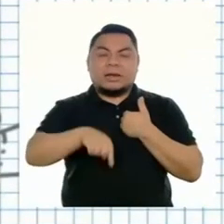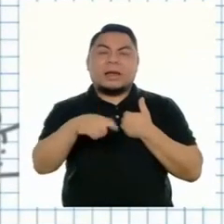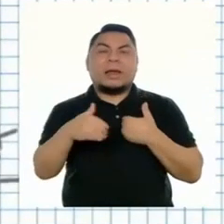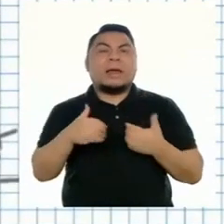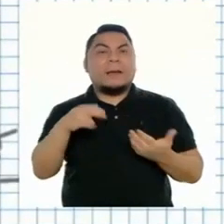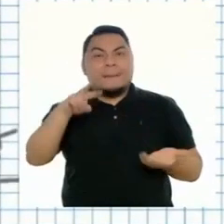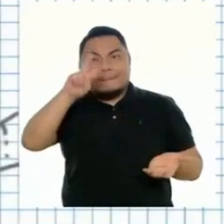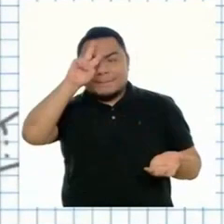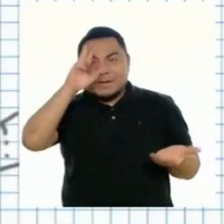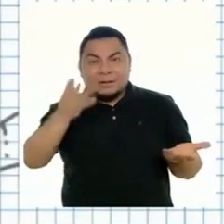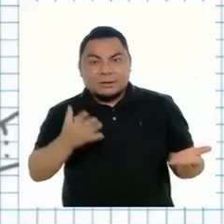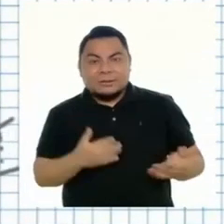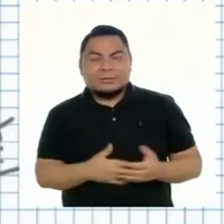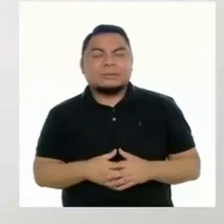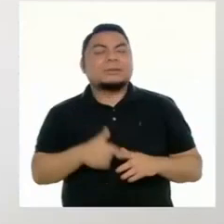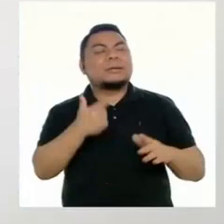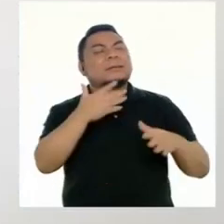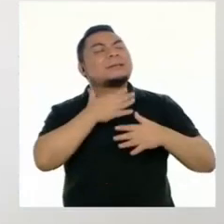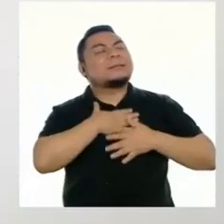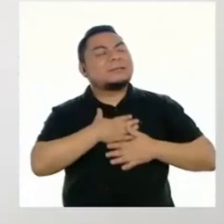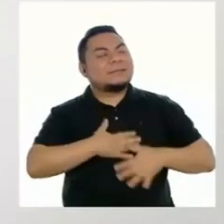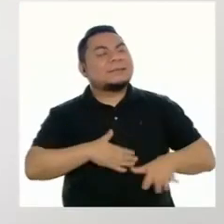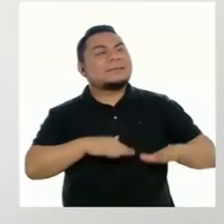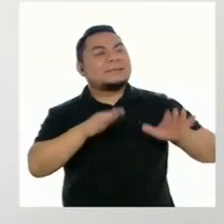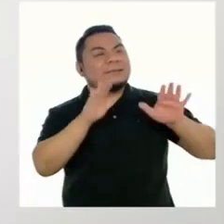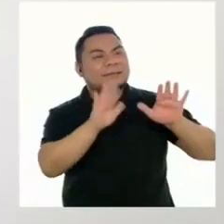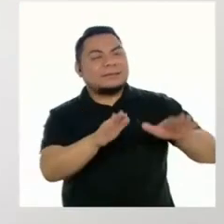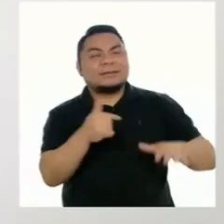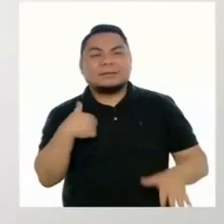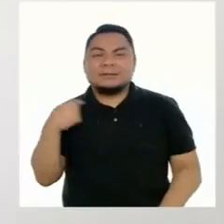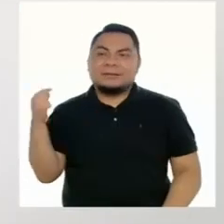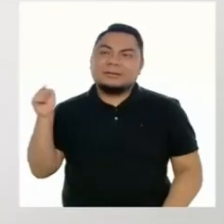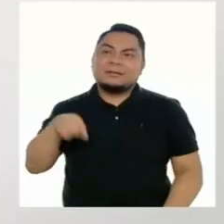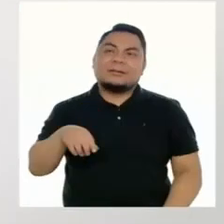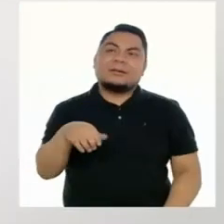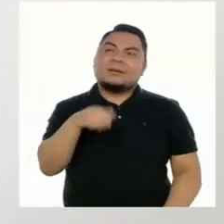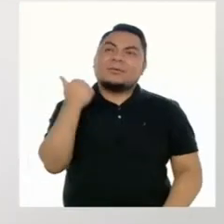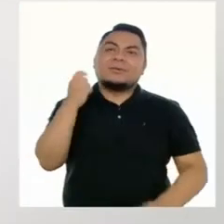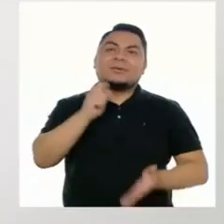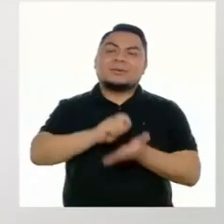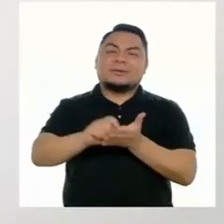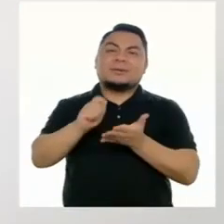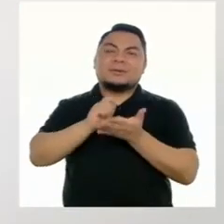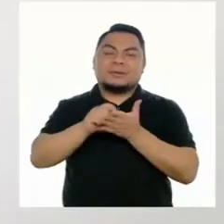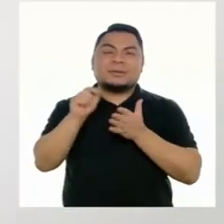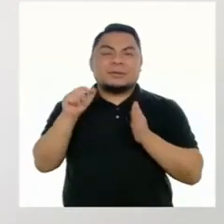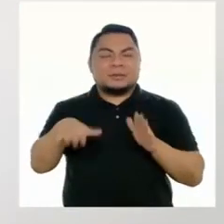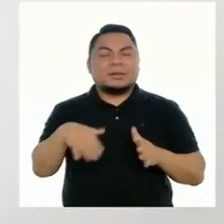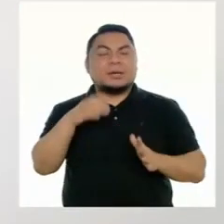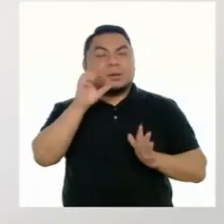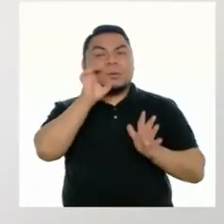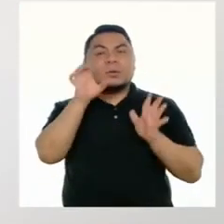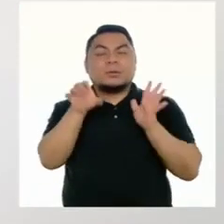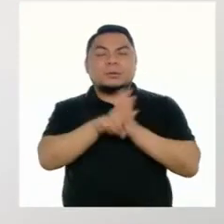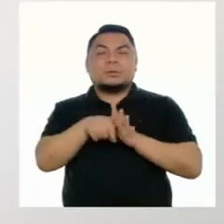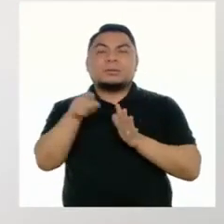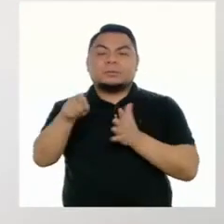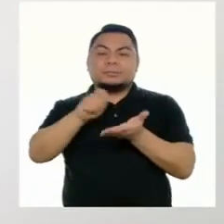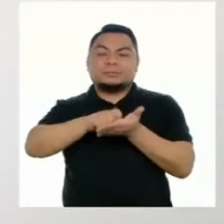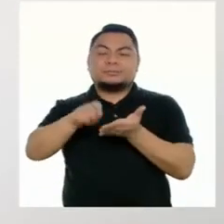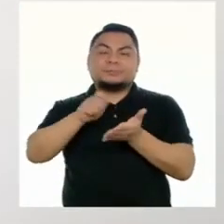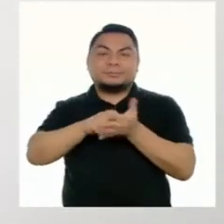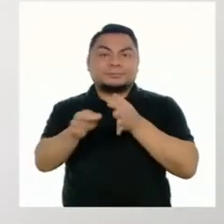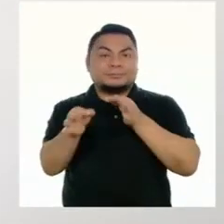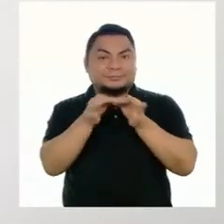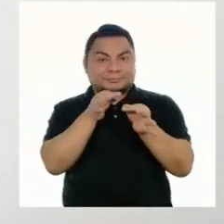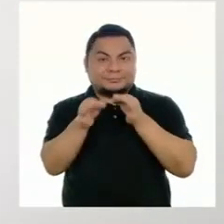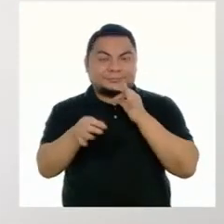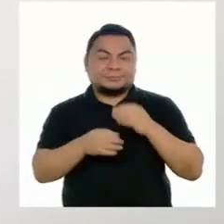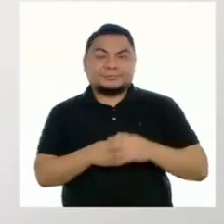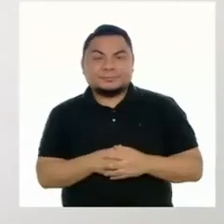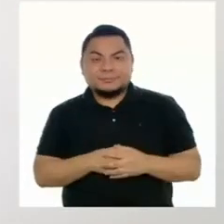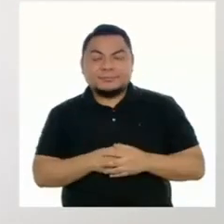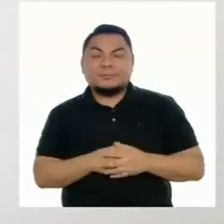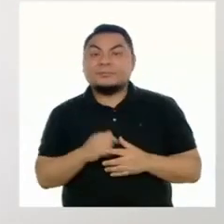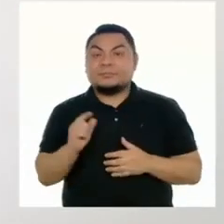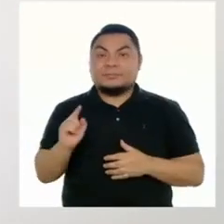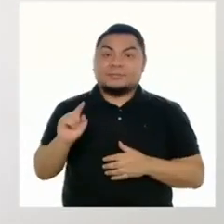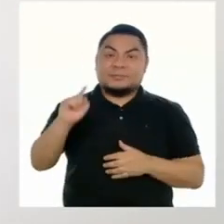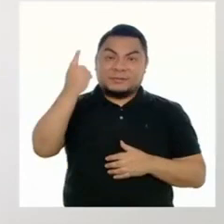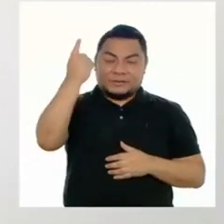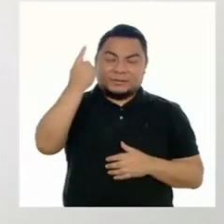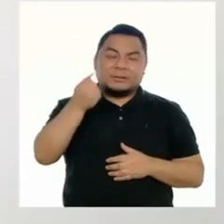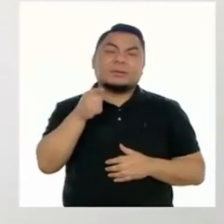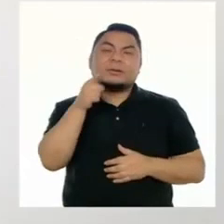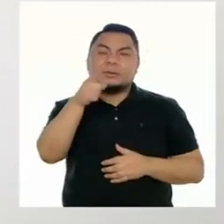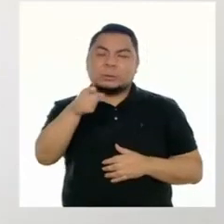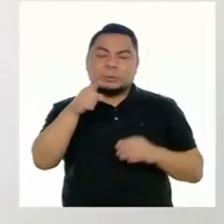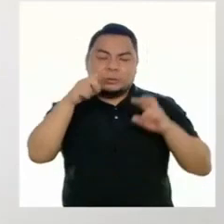país. Tranquilo, Rodrigo. Te he traído otro texto que es un buen ejemplo de un texto argumentativo.